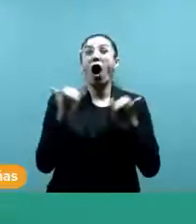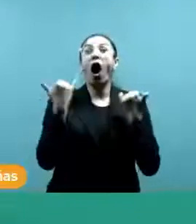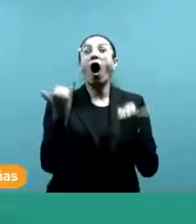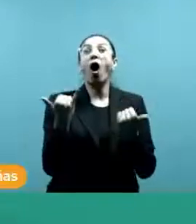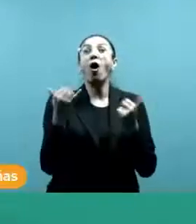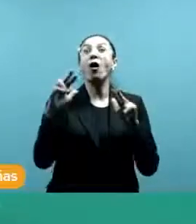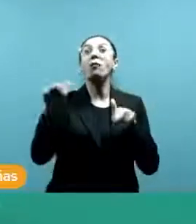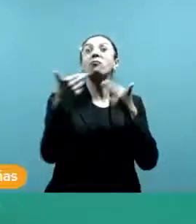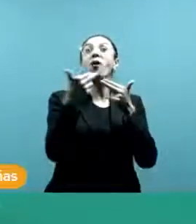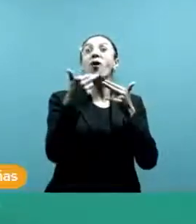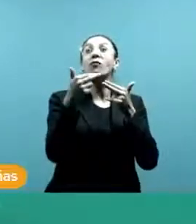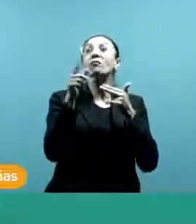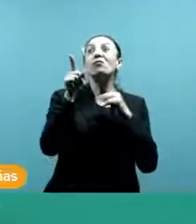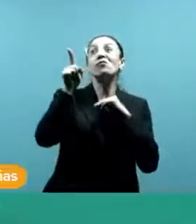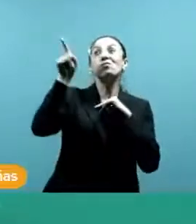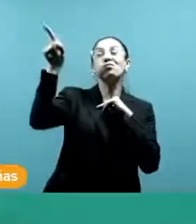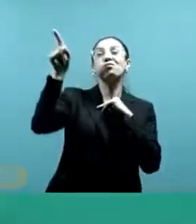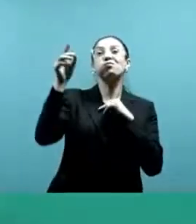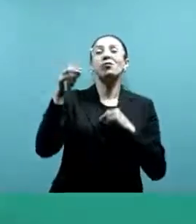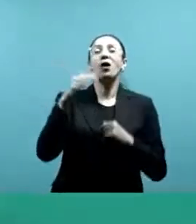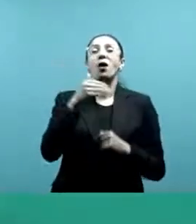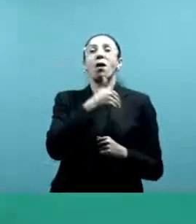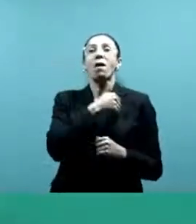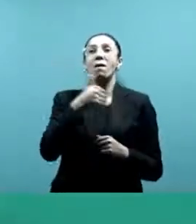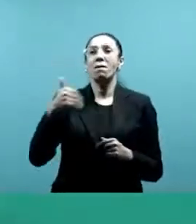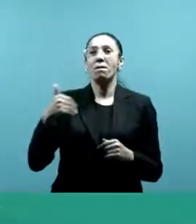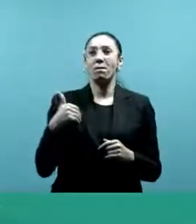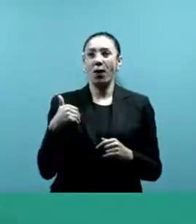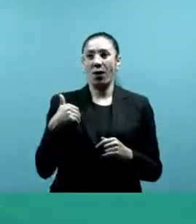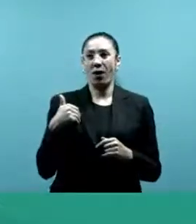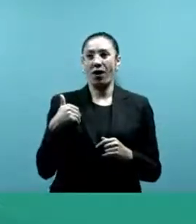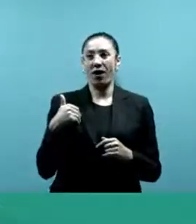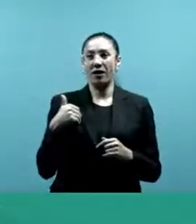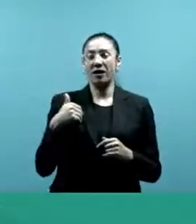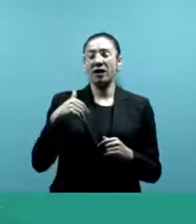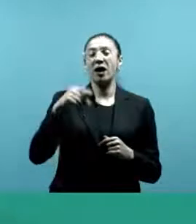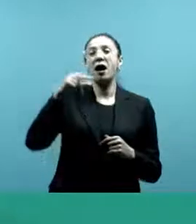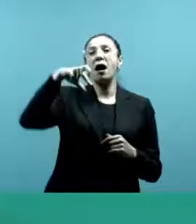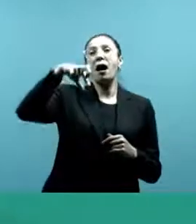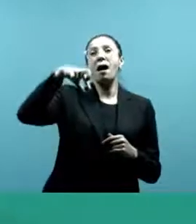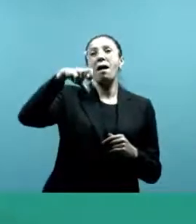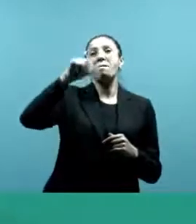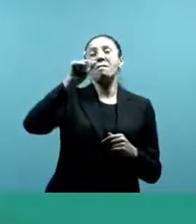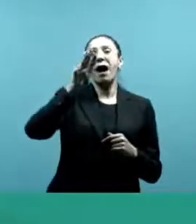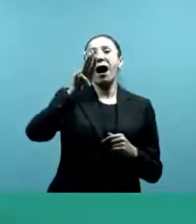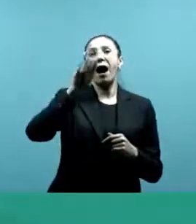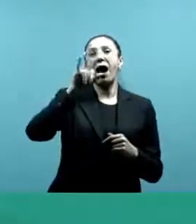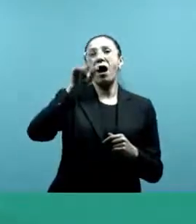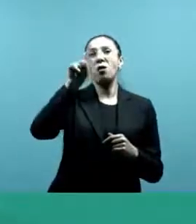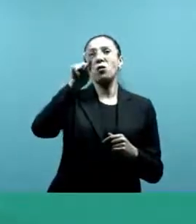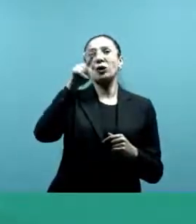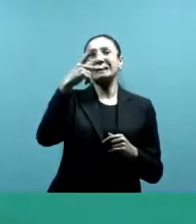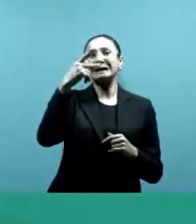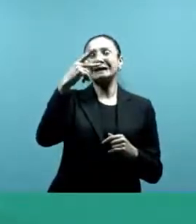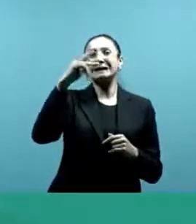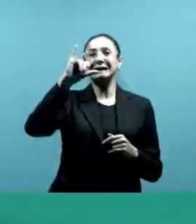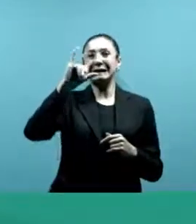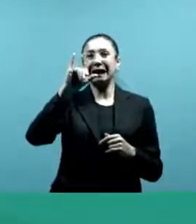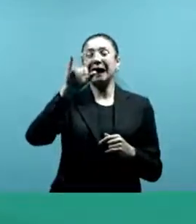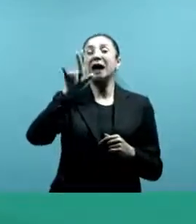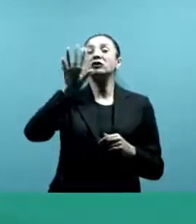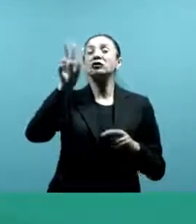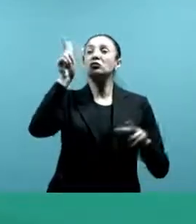Desde Polonia llega Paweł Sawicki. Él es responsable de la oficina de prensa del Museo Estatal